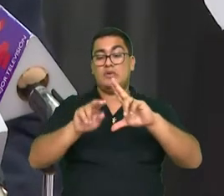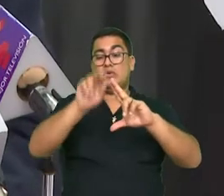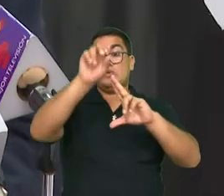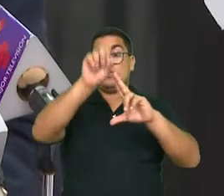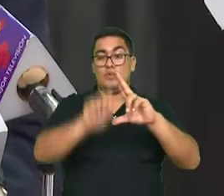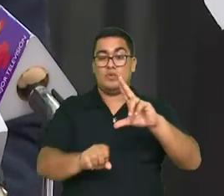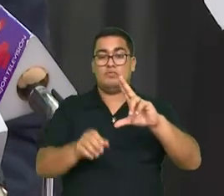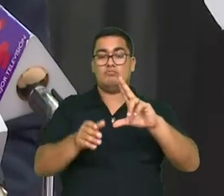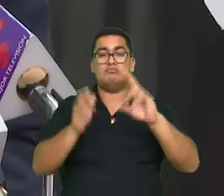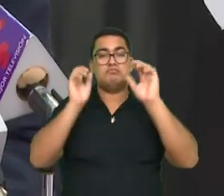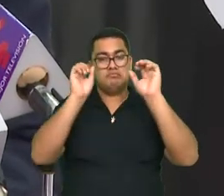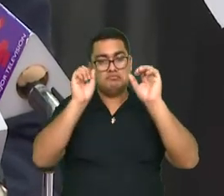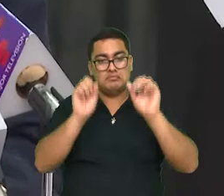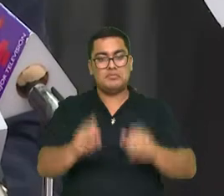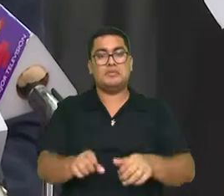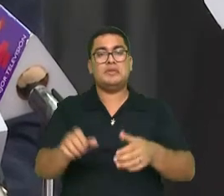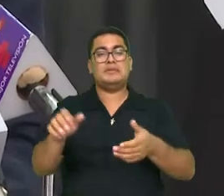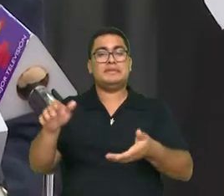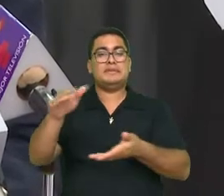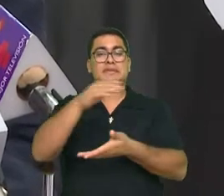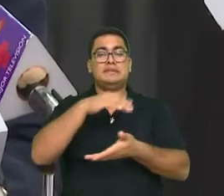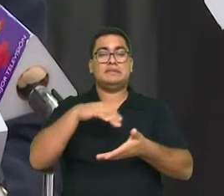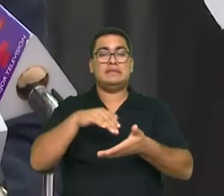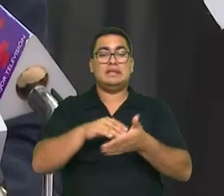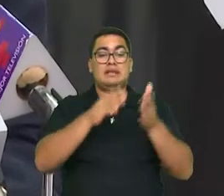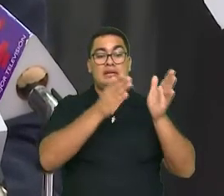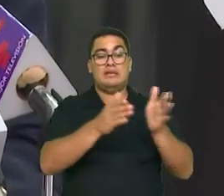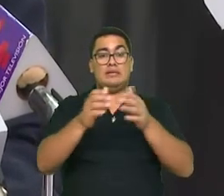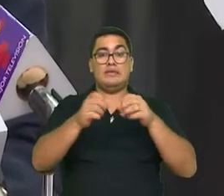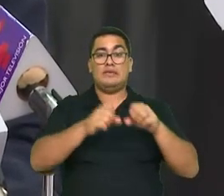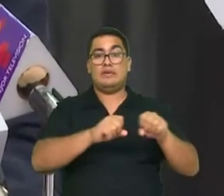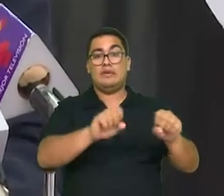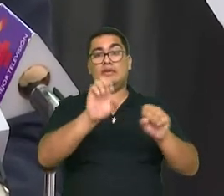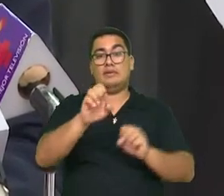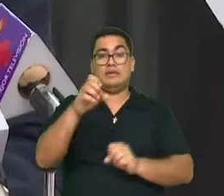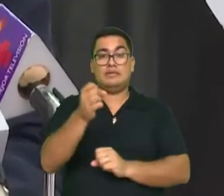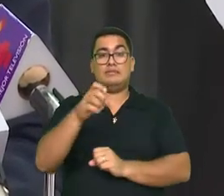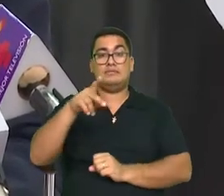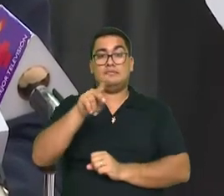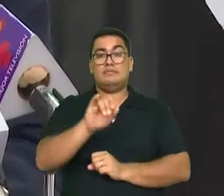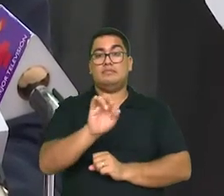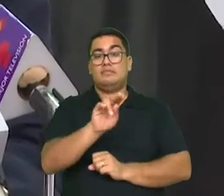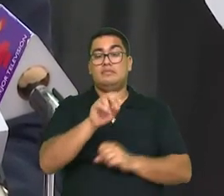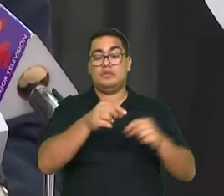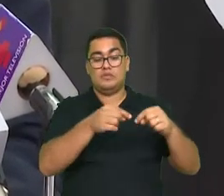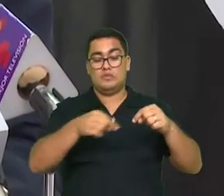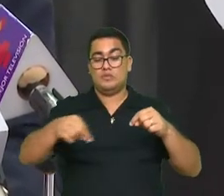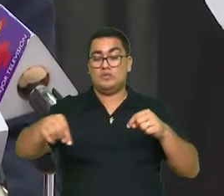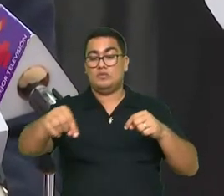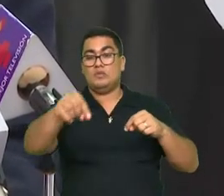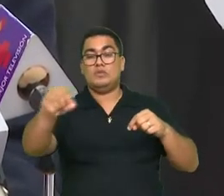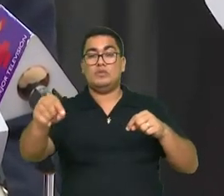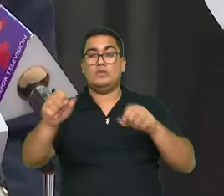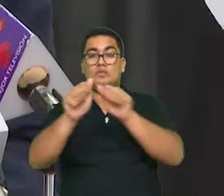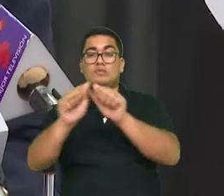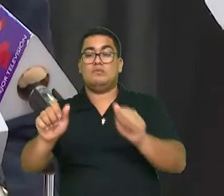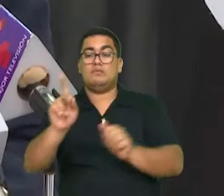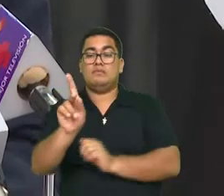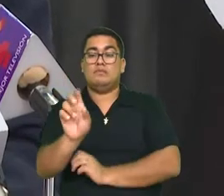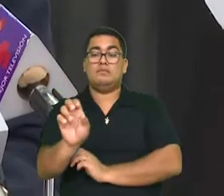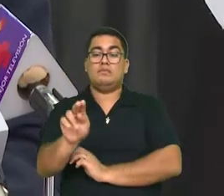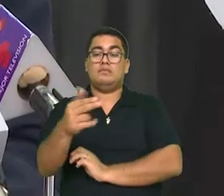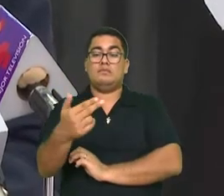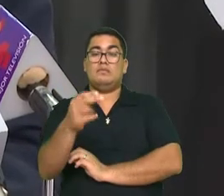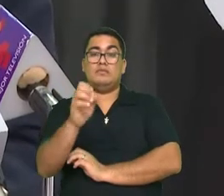el corredor central, desde la aduana del Espino hasta la aduana de San Pancho en la frontera